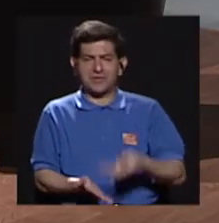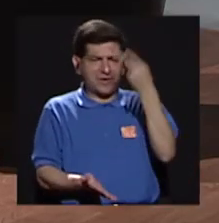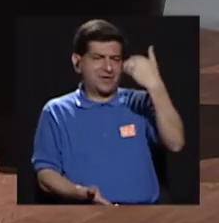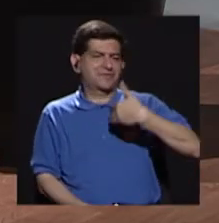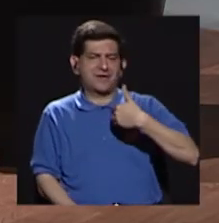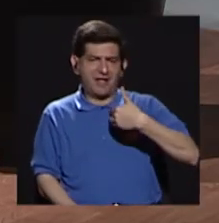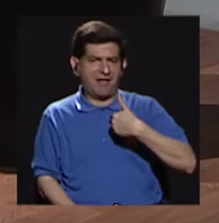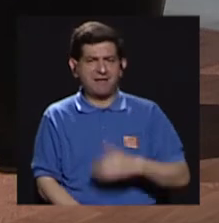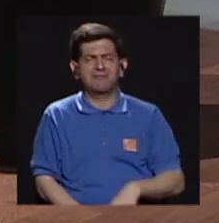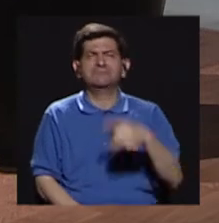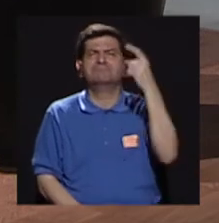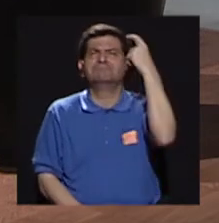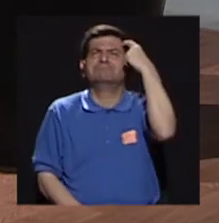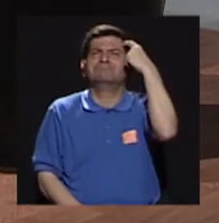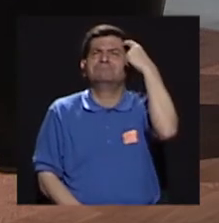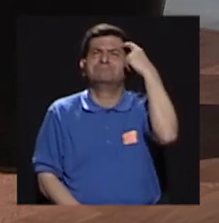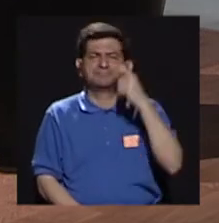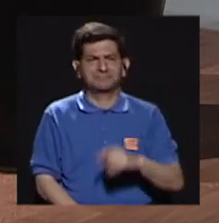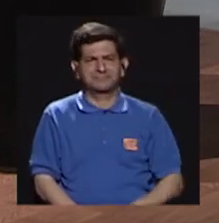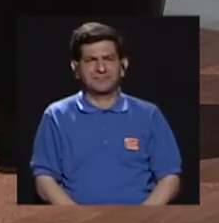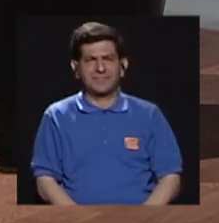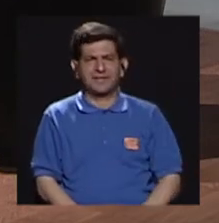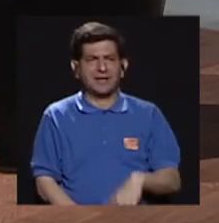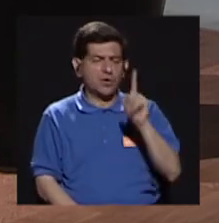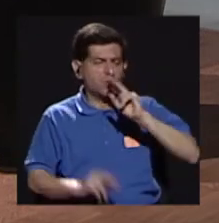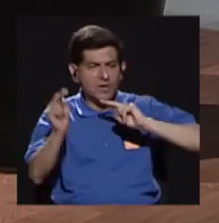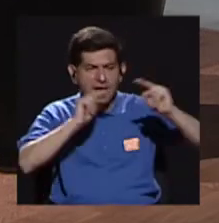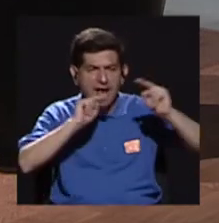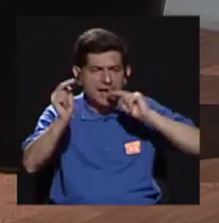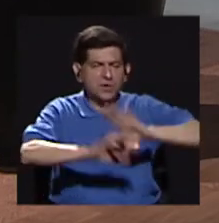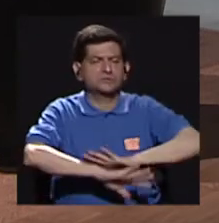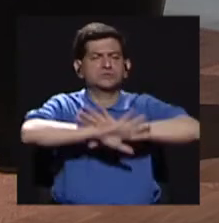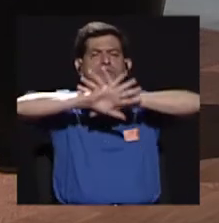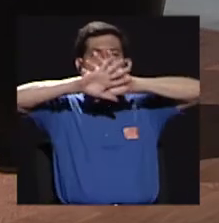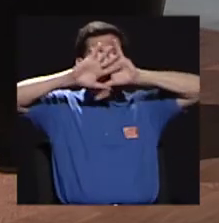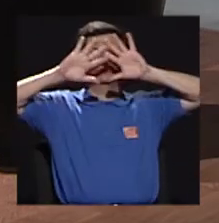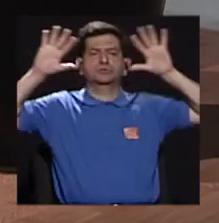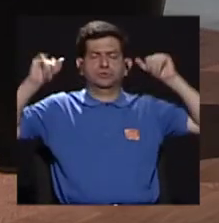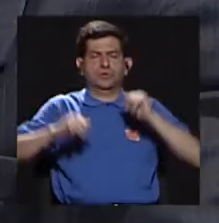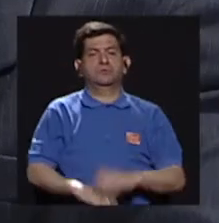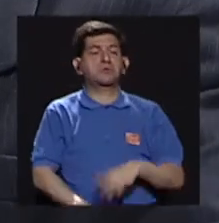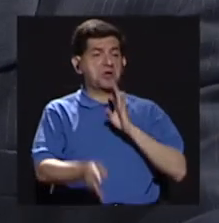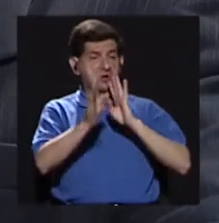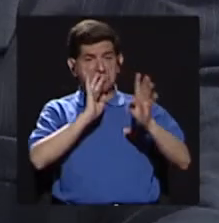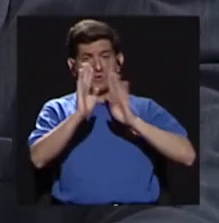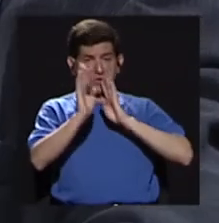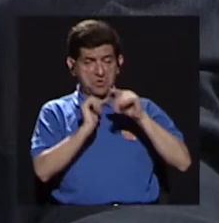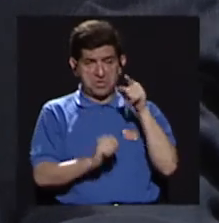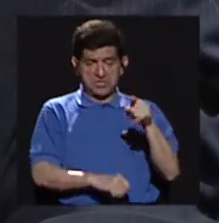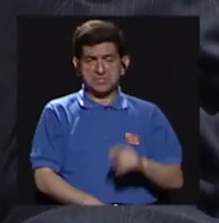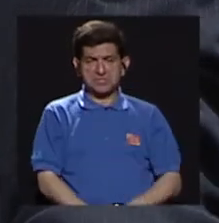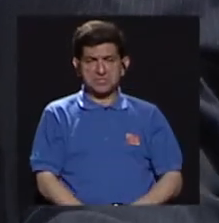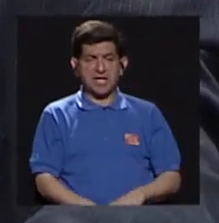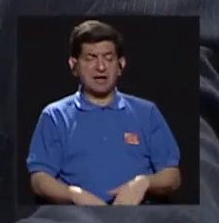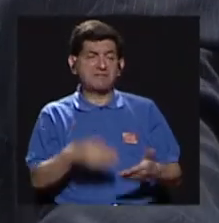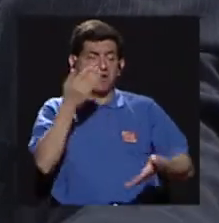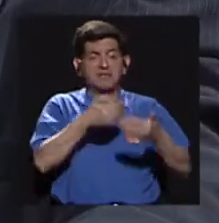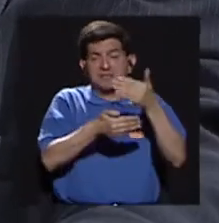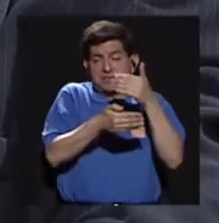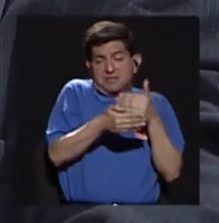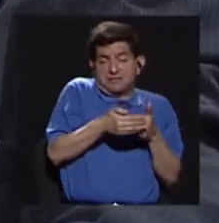por lo menos de cara a la ala a una negociación transparente lo que se conversa tras bambalinas